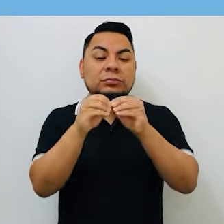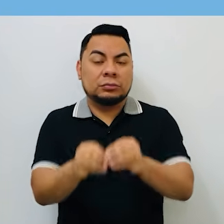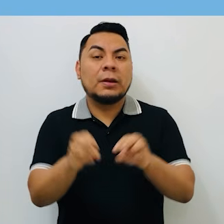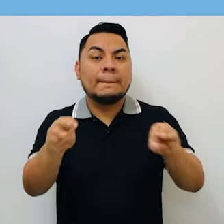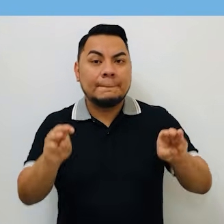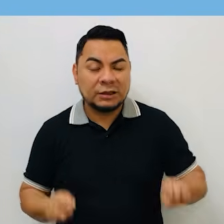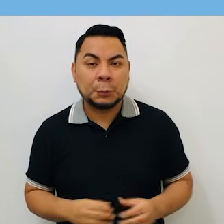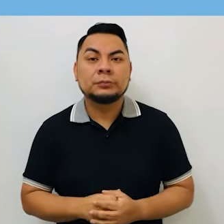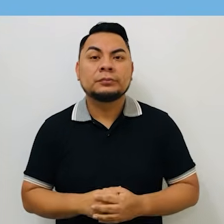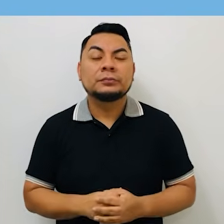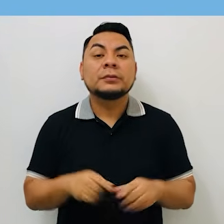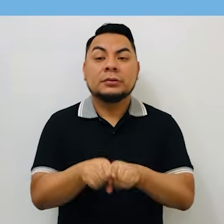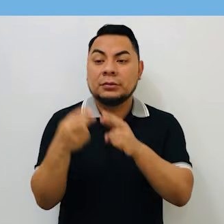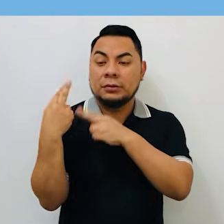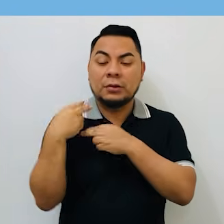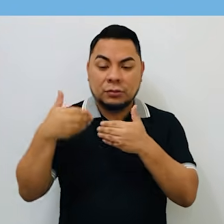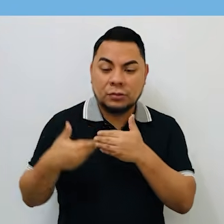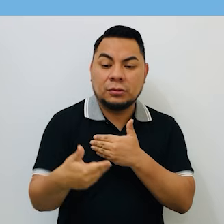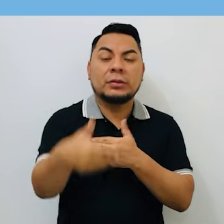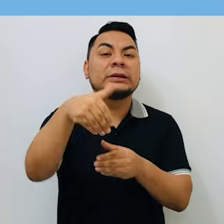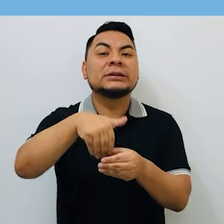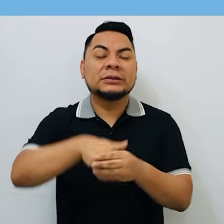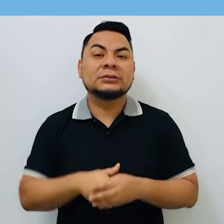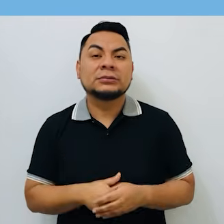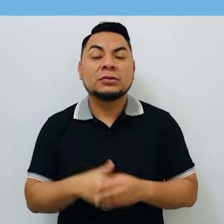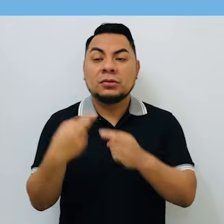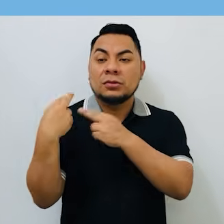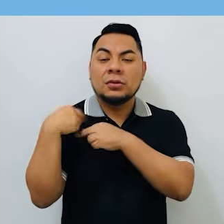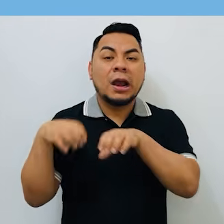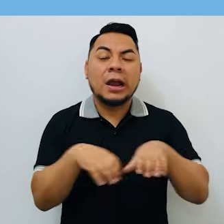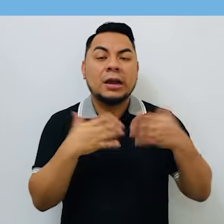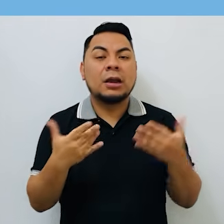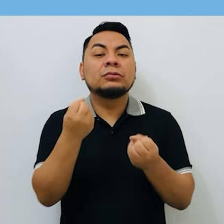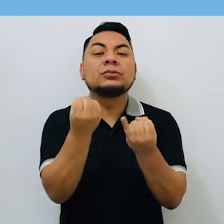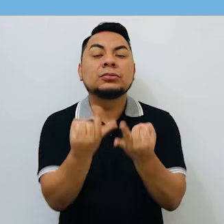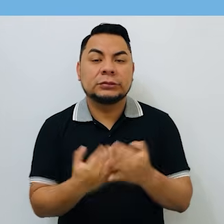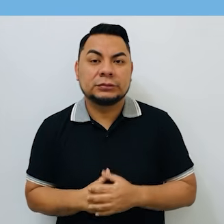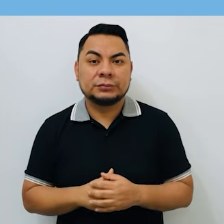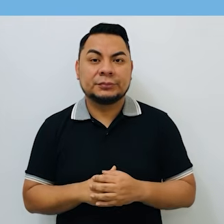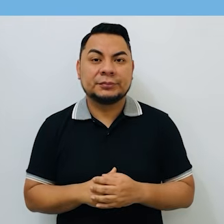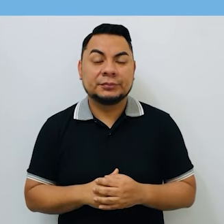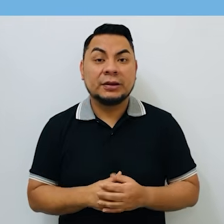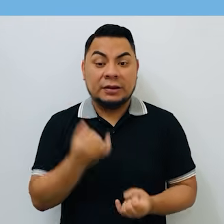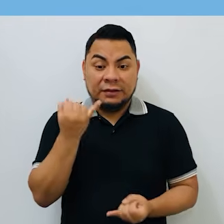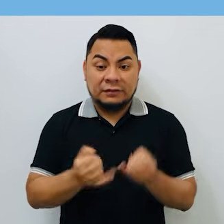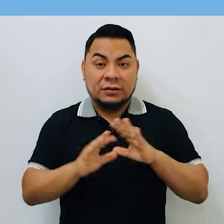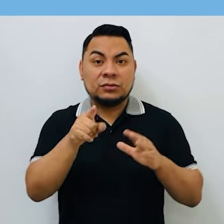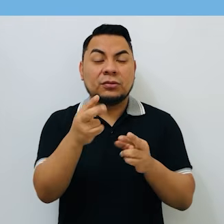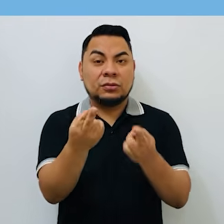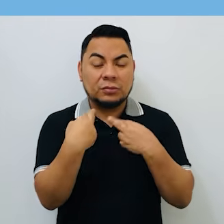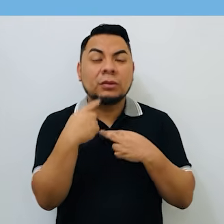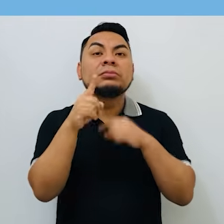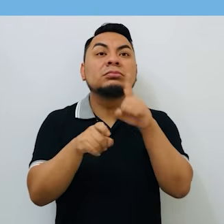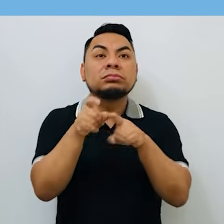de la instalación de la mesa, tareas durante el sufragio, tareas durante el escrutinio. Al